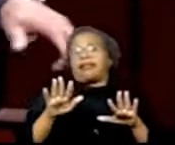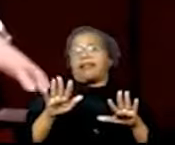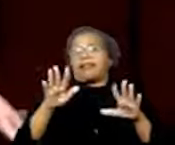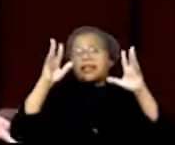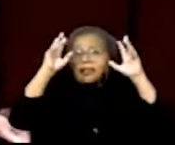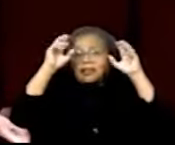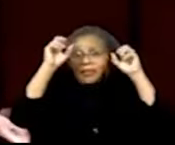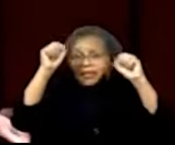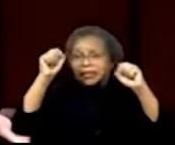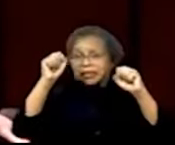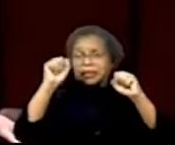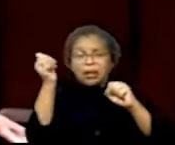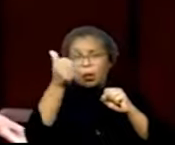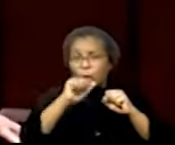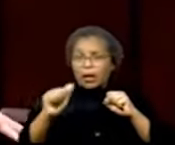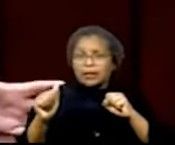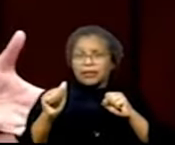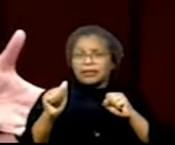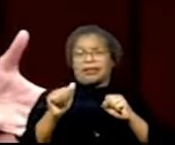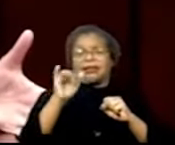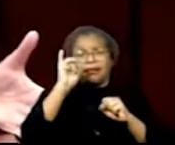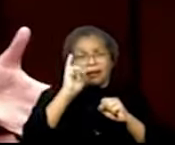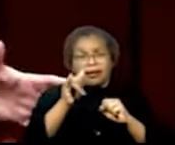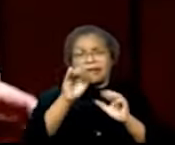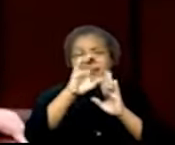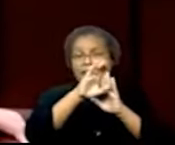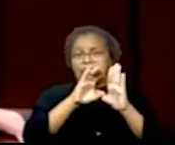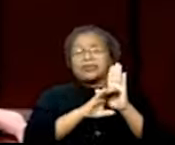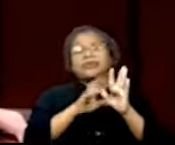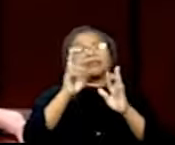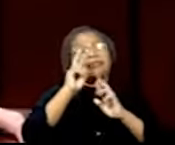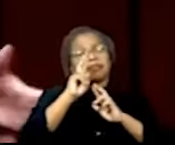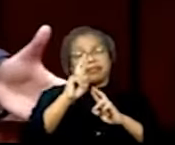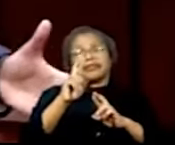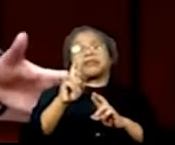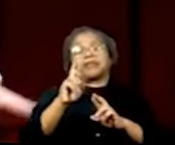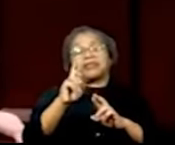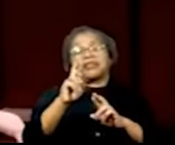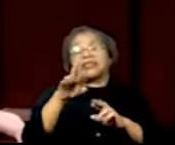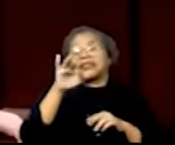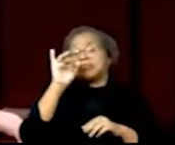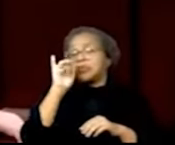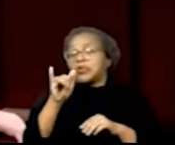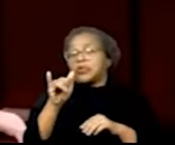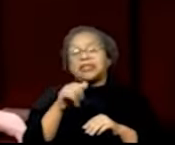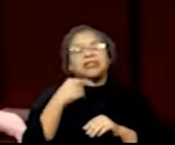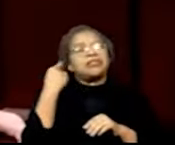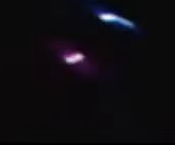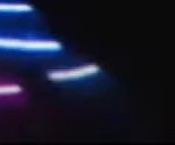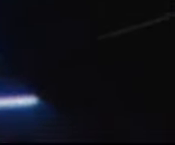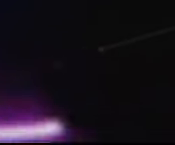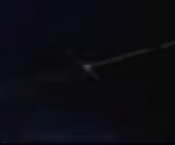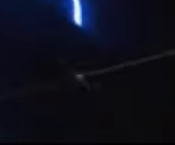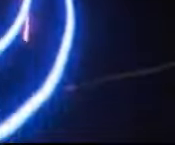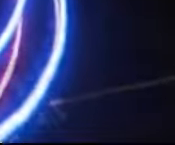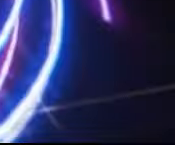que está establecido en la Constitución. Y por eso hemos dicho de lo innecesario de esta propuesta.